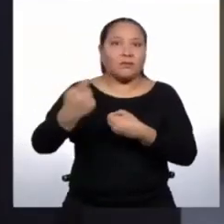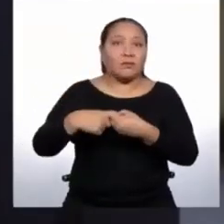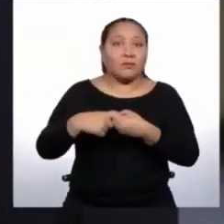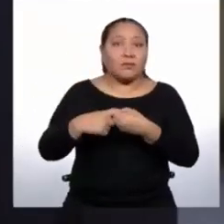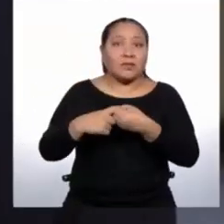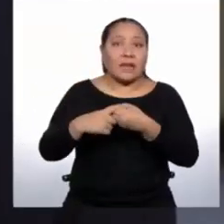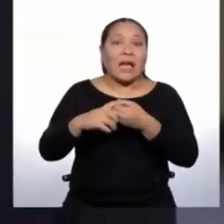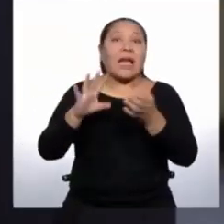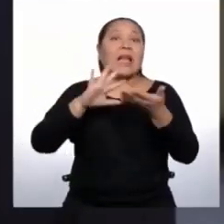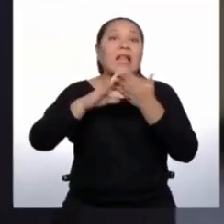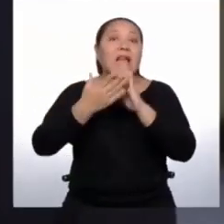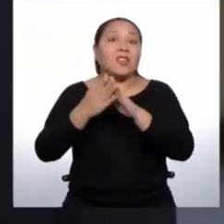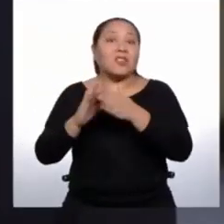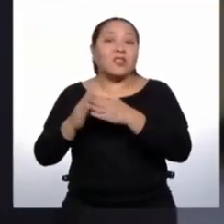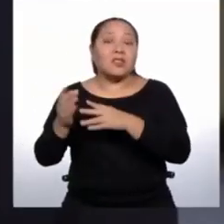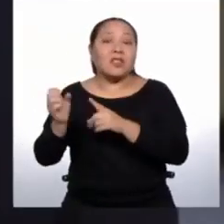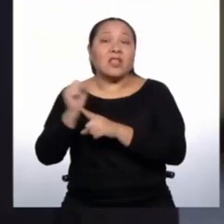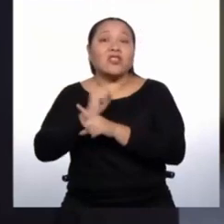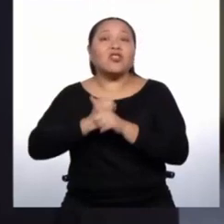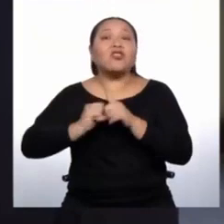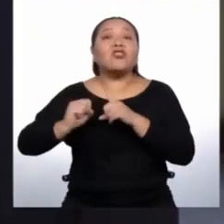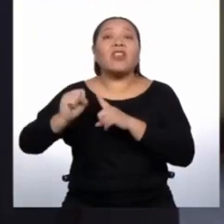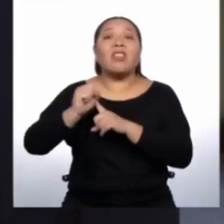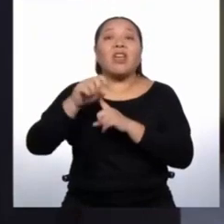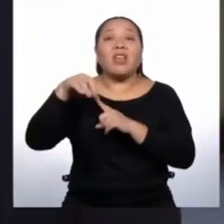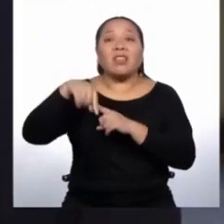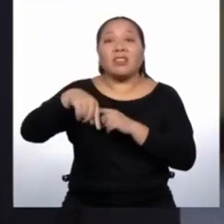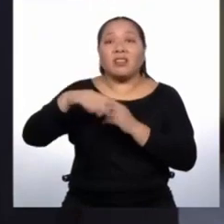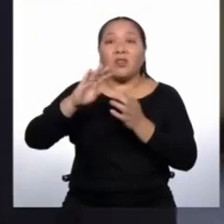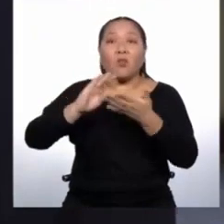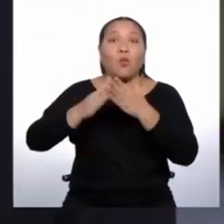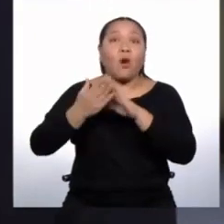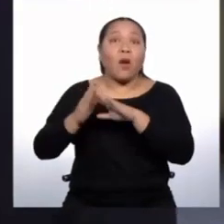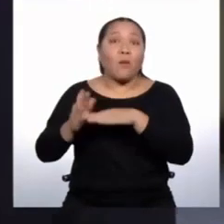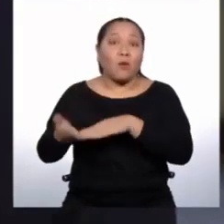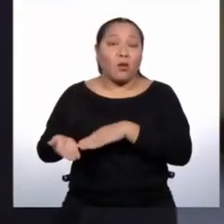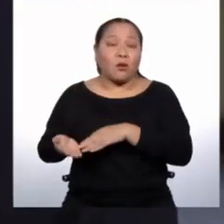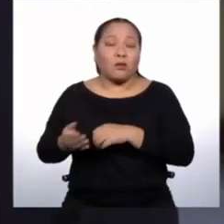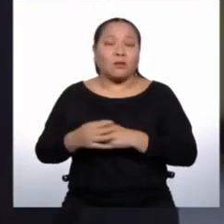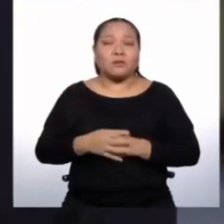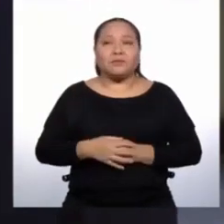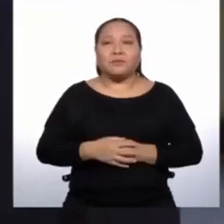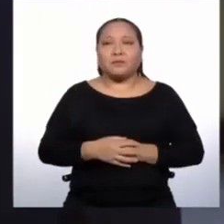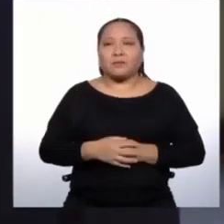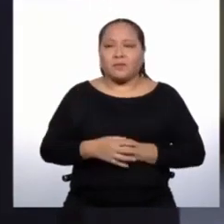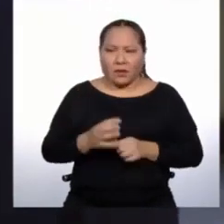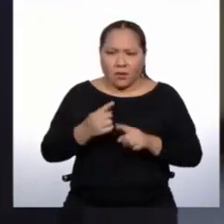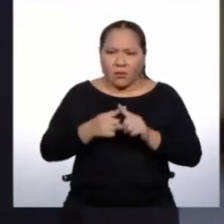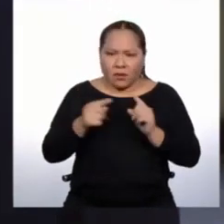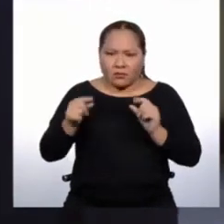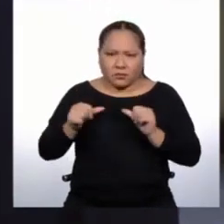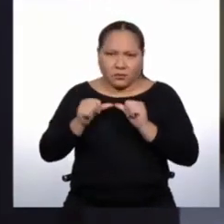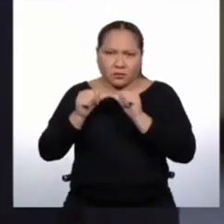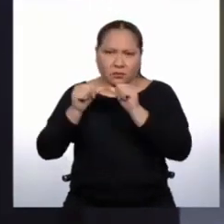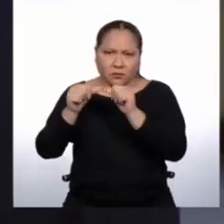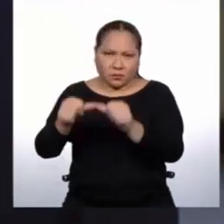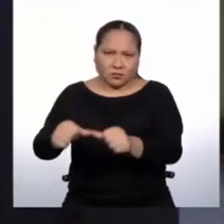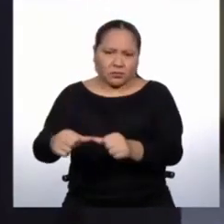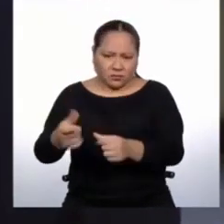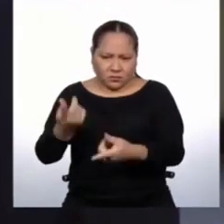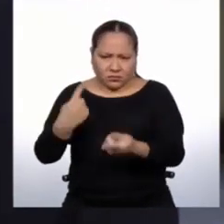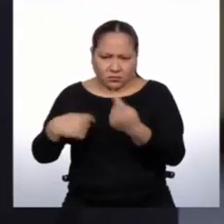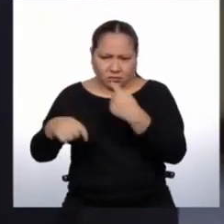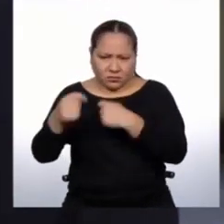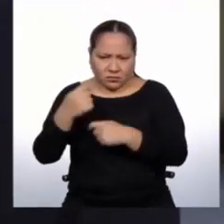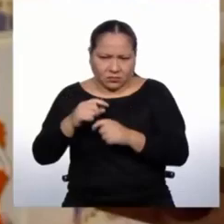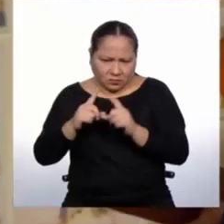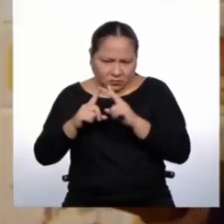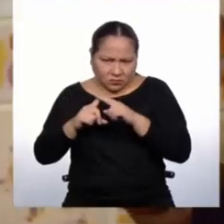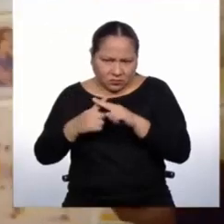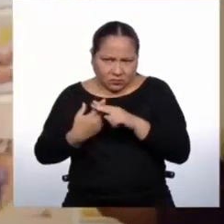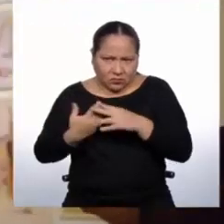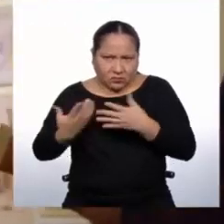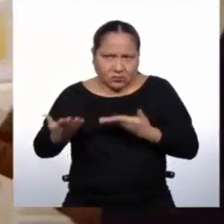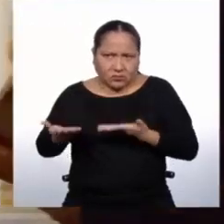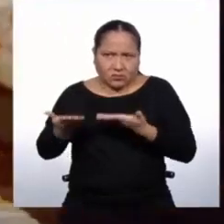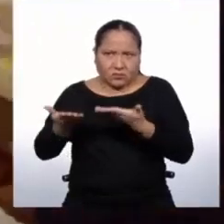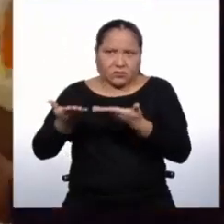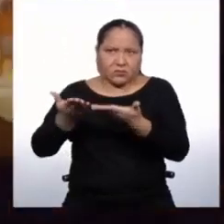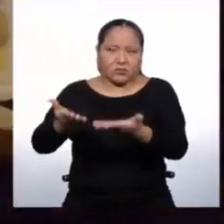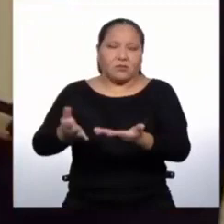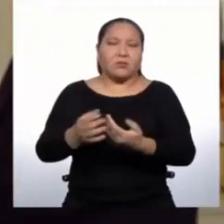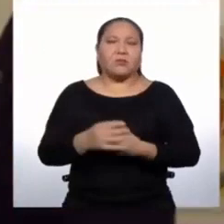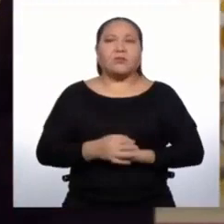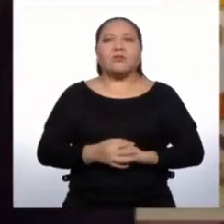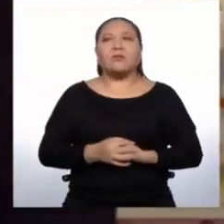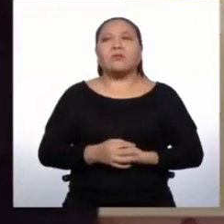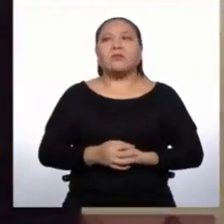suerte de continuación de la vida colonial, ¿no? Pero que está viva en los primeros años de la vida republicana. Es bien